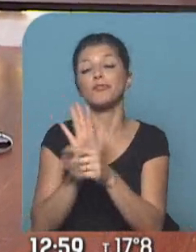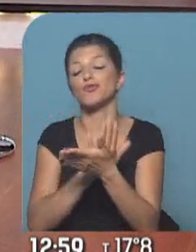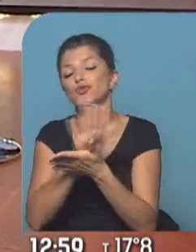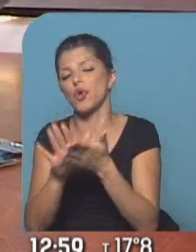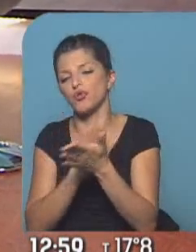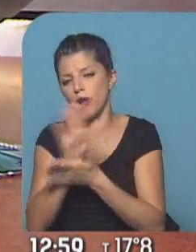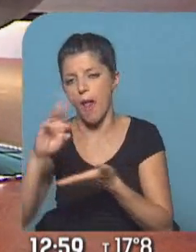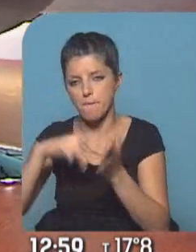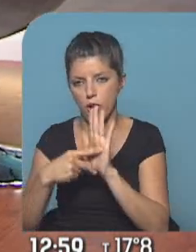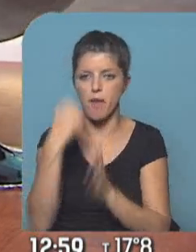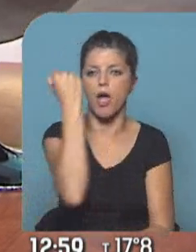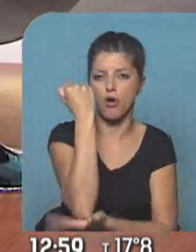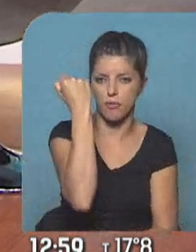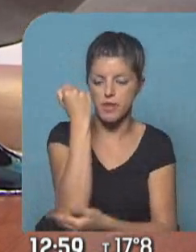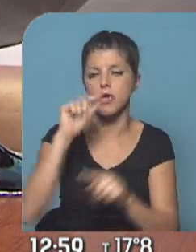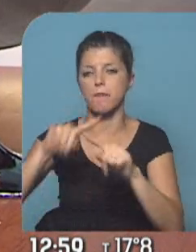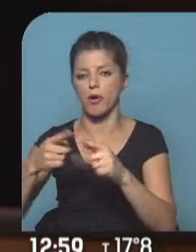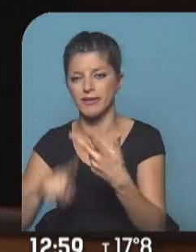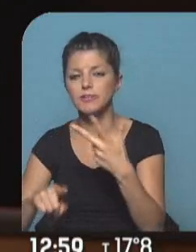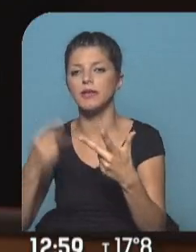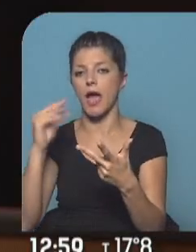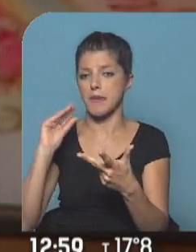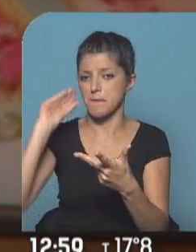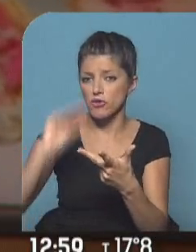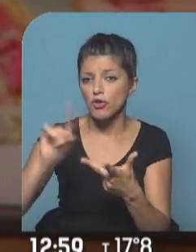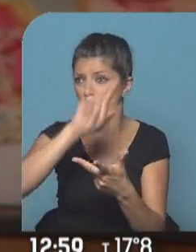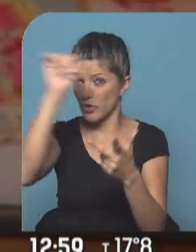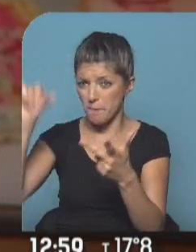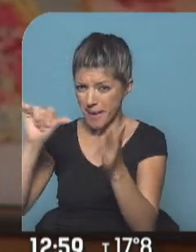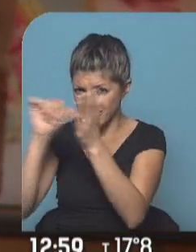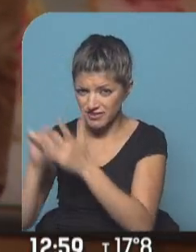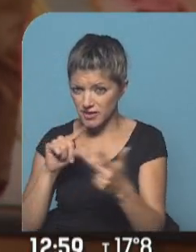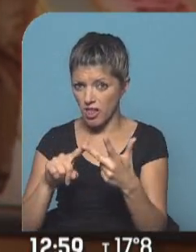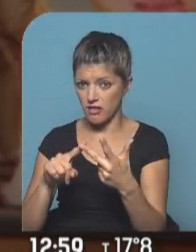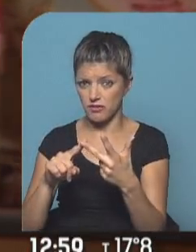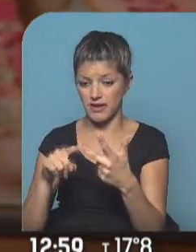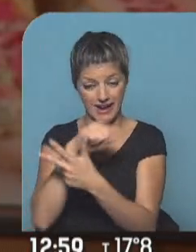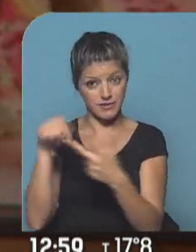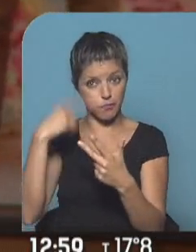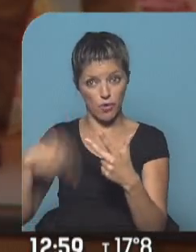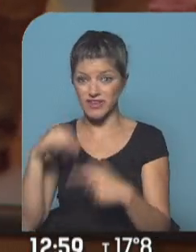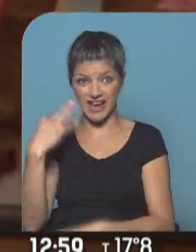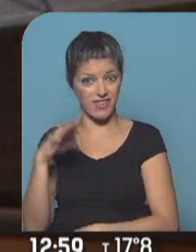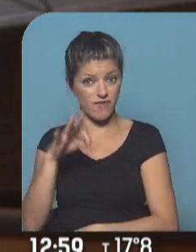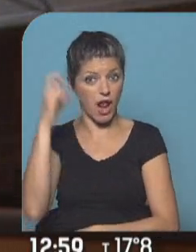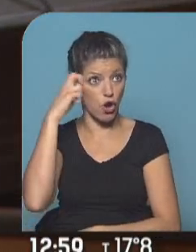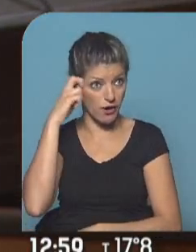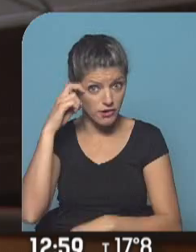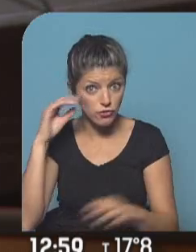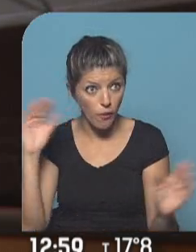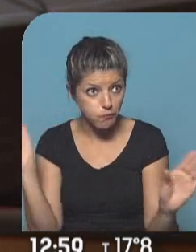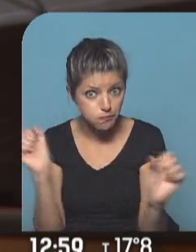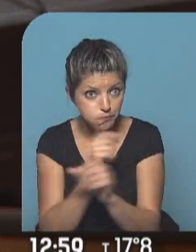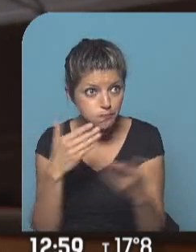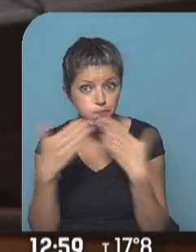economía, problemas políticos y de inversiones extranjeras, de todo tipo de cosas que debería resolver el Parlamento, pero no lo hace porque hay una